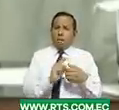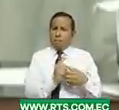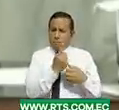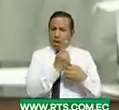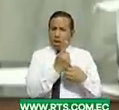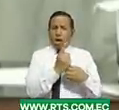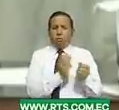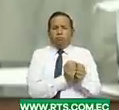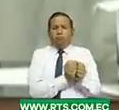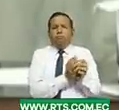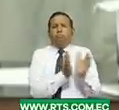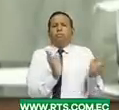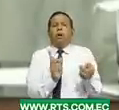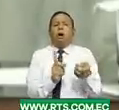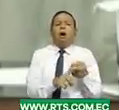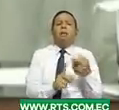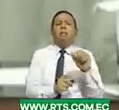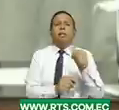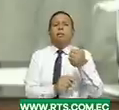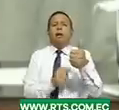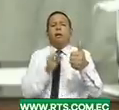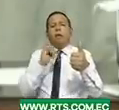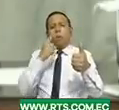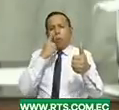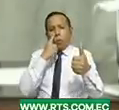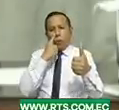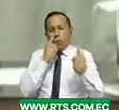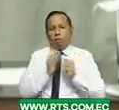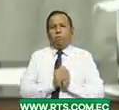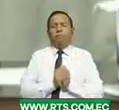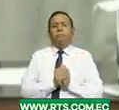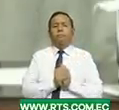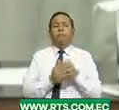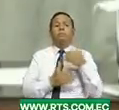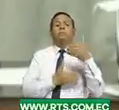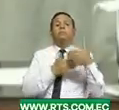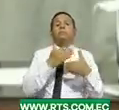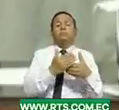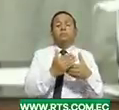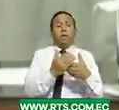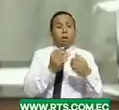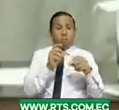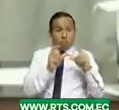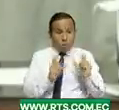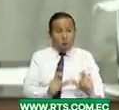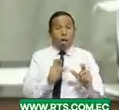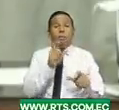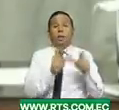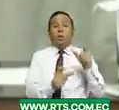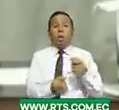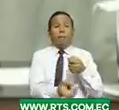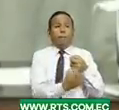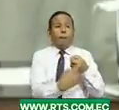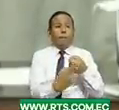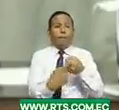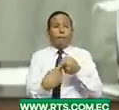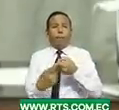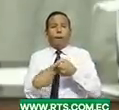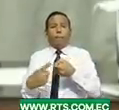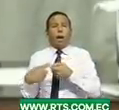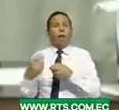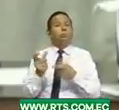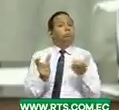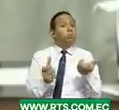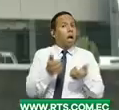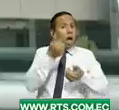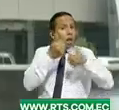10 de junio y la etapa para inscribir candidaturas se amplía hasta el 13 de junio.